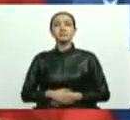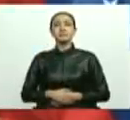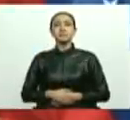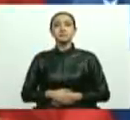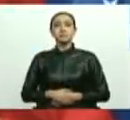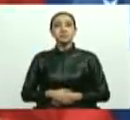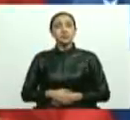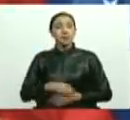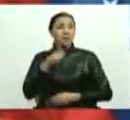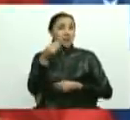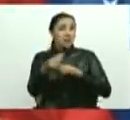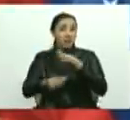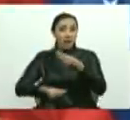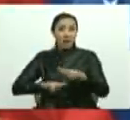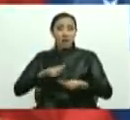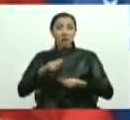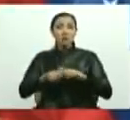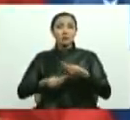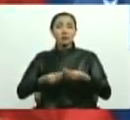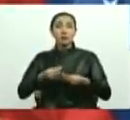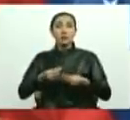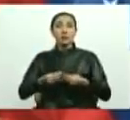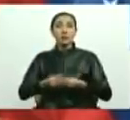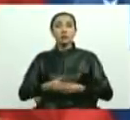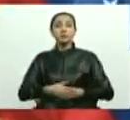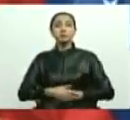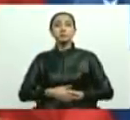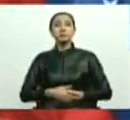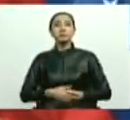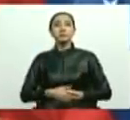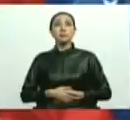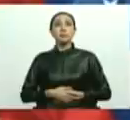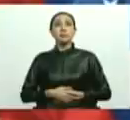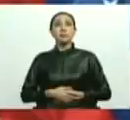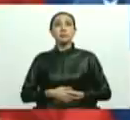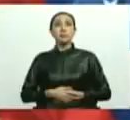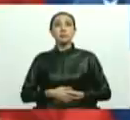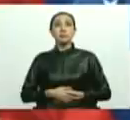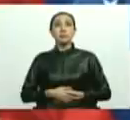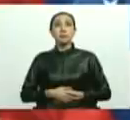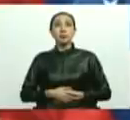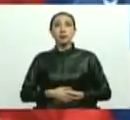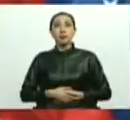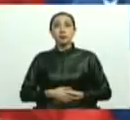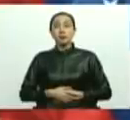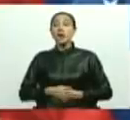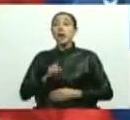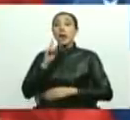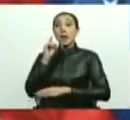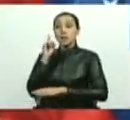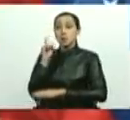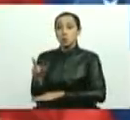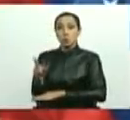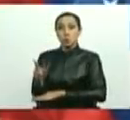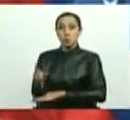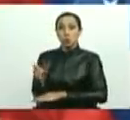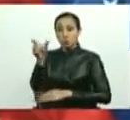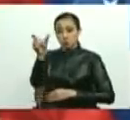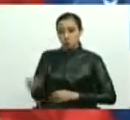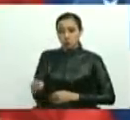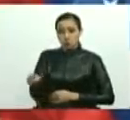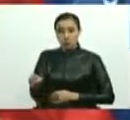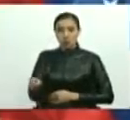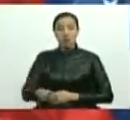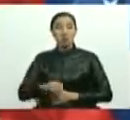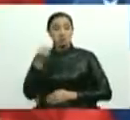inclusive llegaban al tupé de instruirle a él denunciar